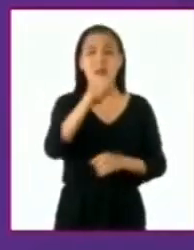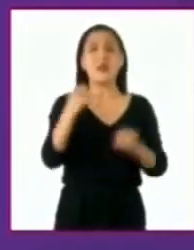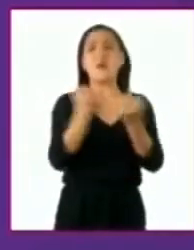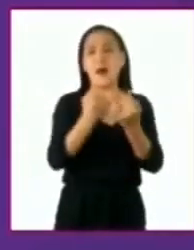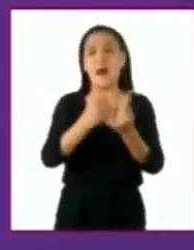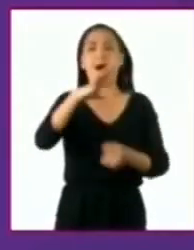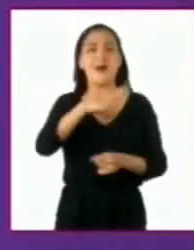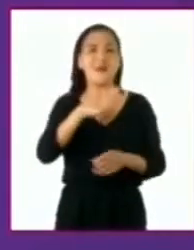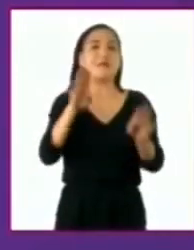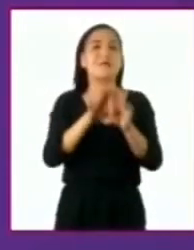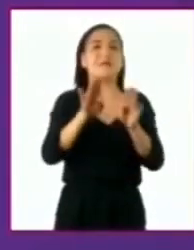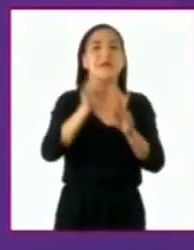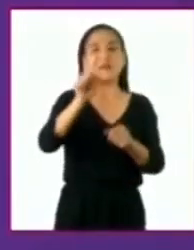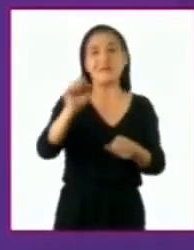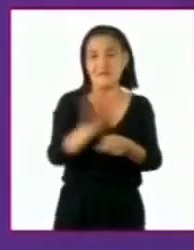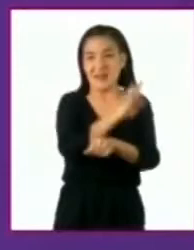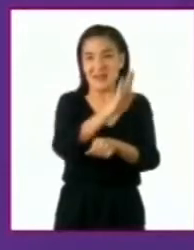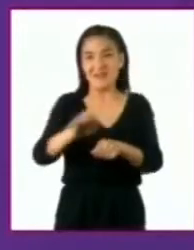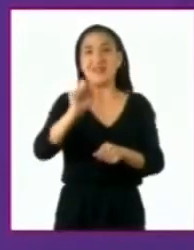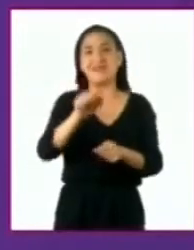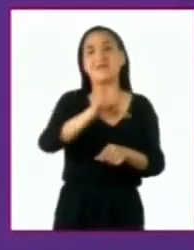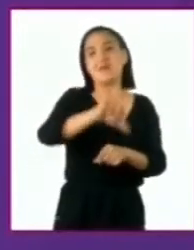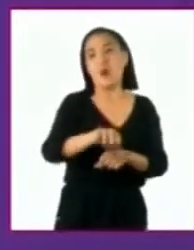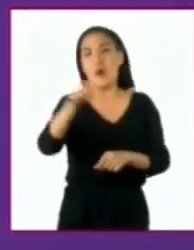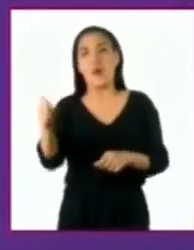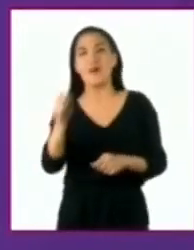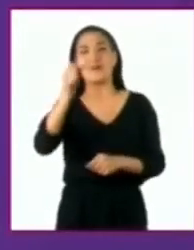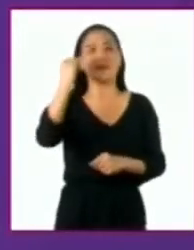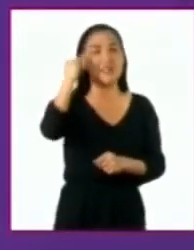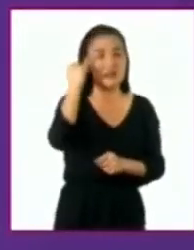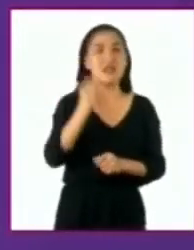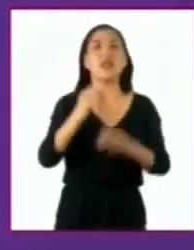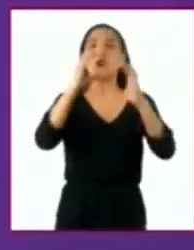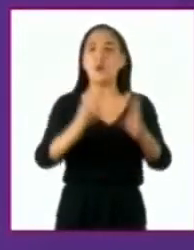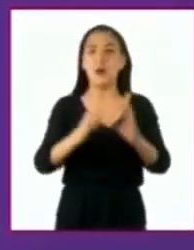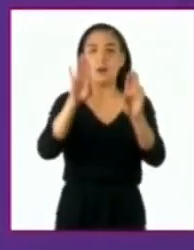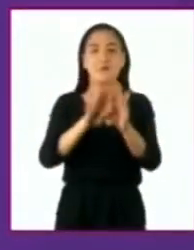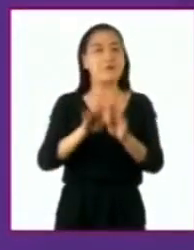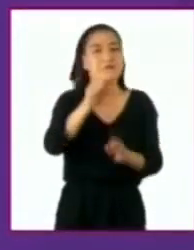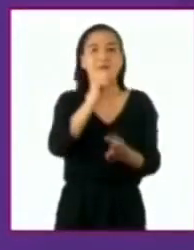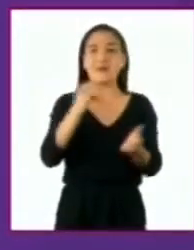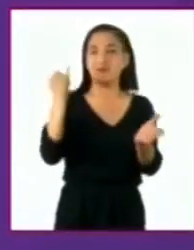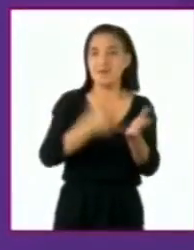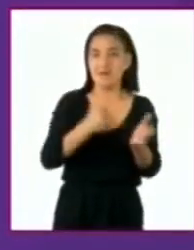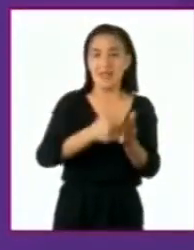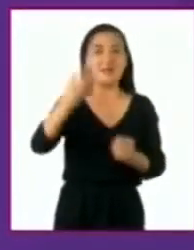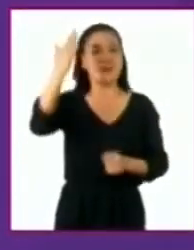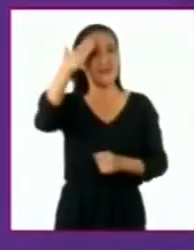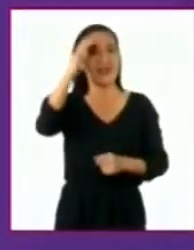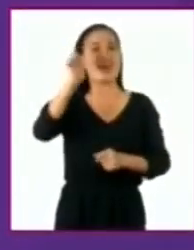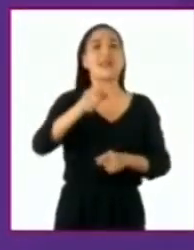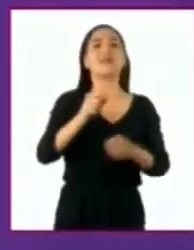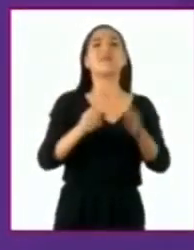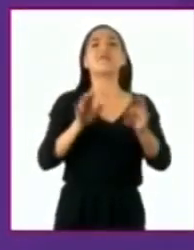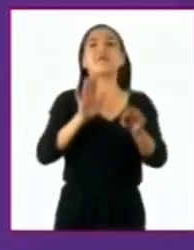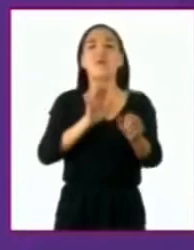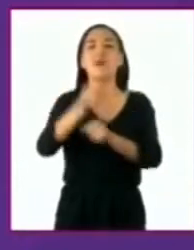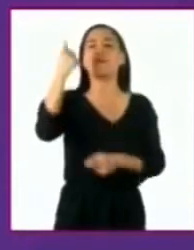que los colocaban por encima de los demás indígenas, pues conservaron la exención de impuestos, la autoridad y la jurisdicción de sus